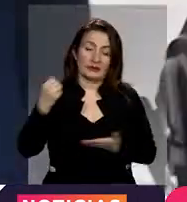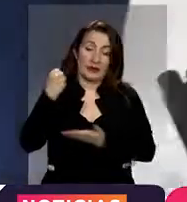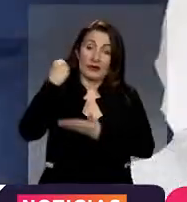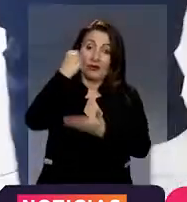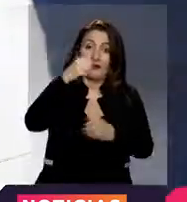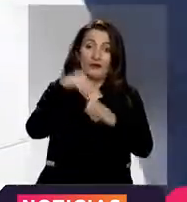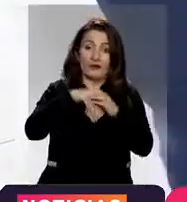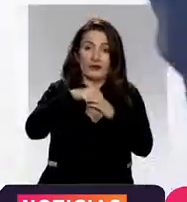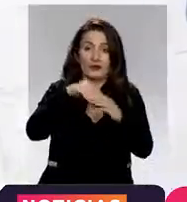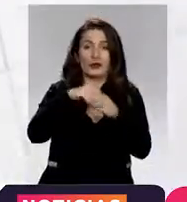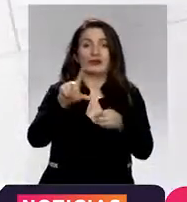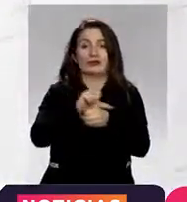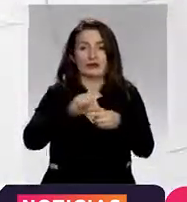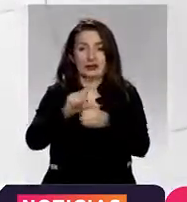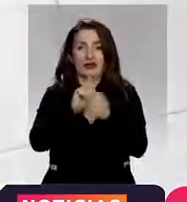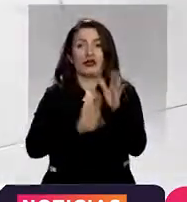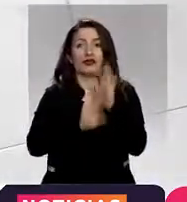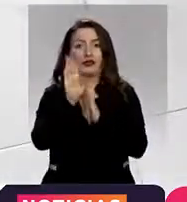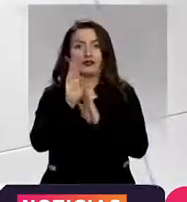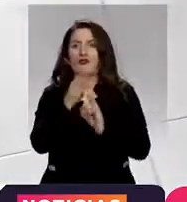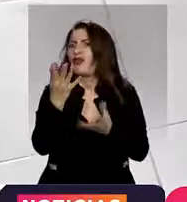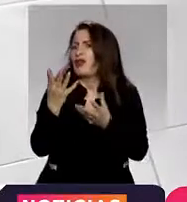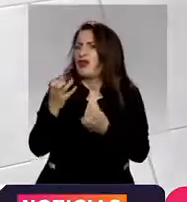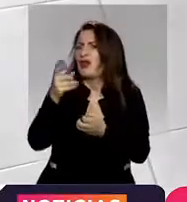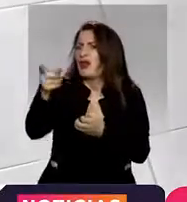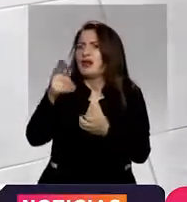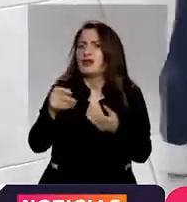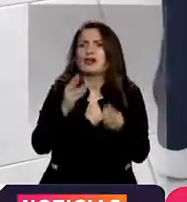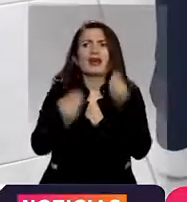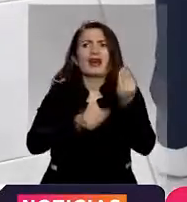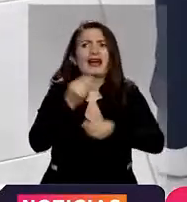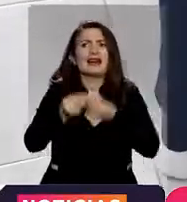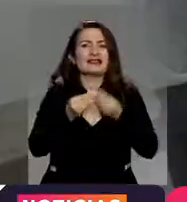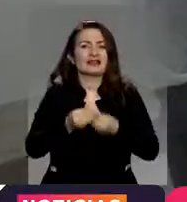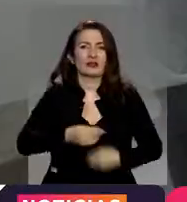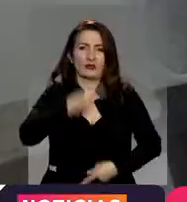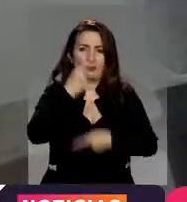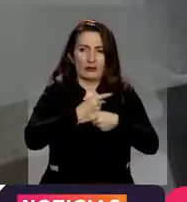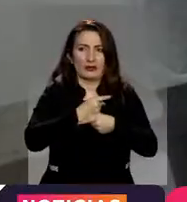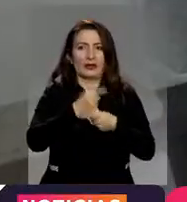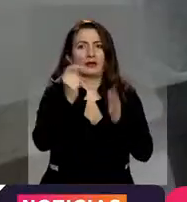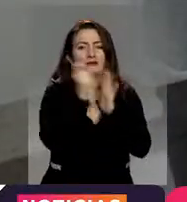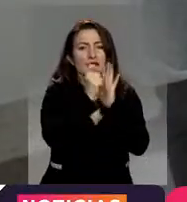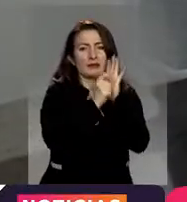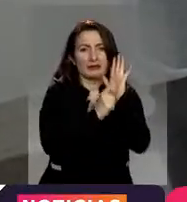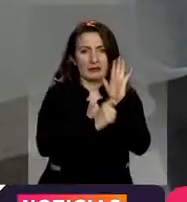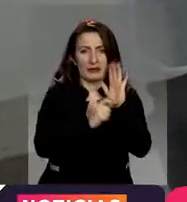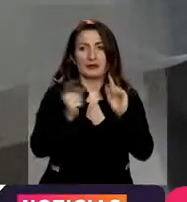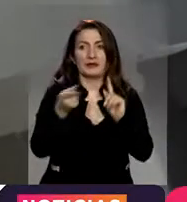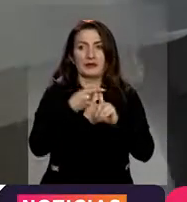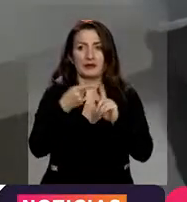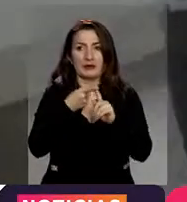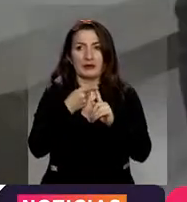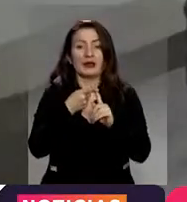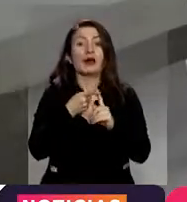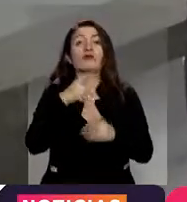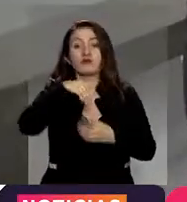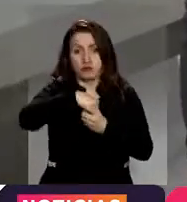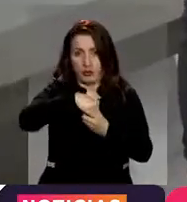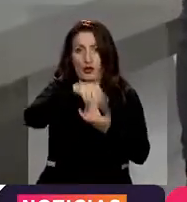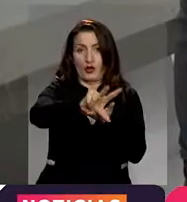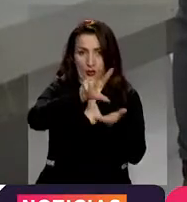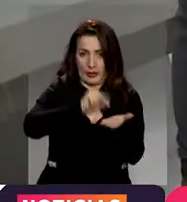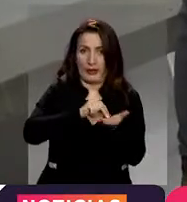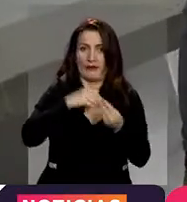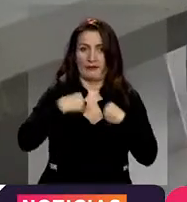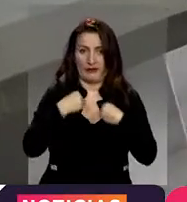Desarrollo Local. Para ser beneficiado con estas ayudas en la localidad, se debe cumplir con los siguientes requisitos. Número 1, residir en la